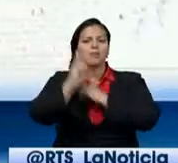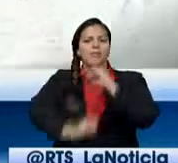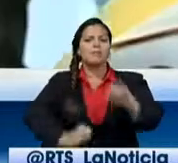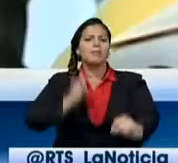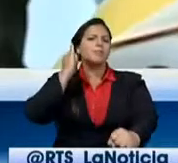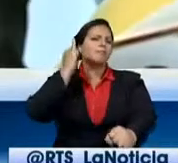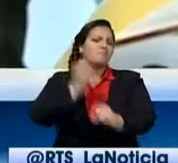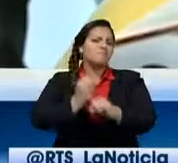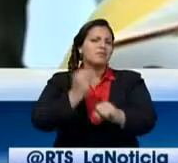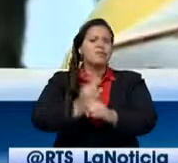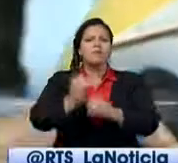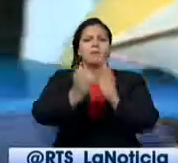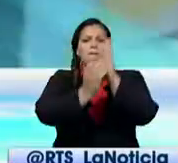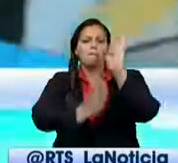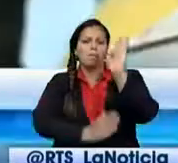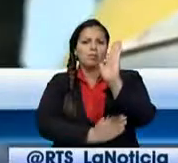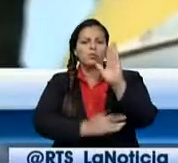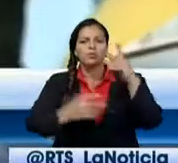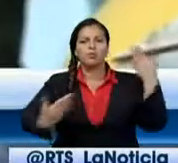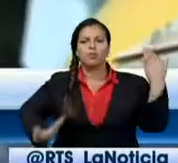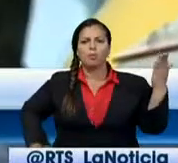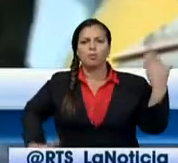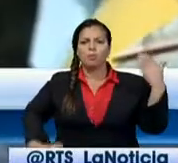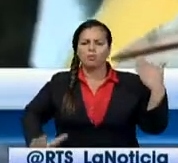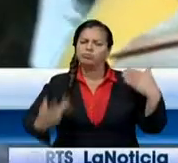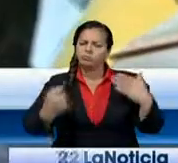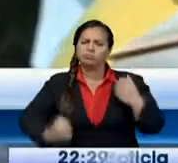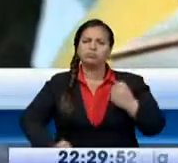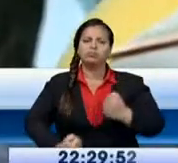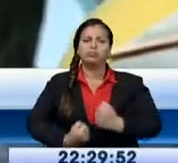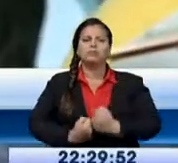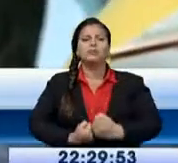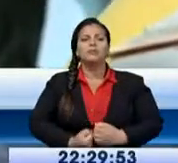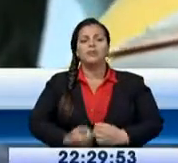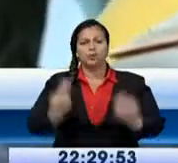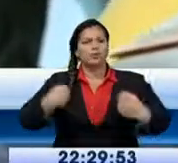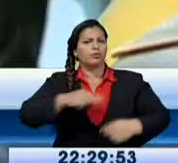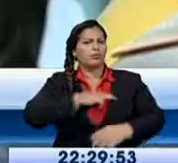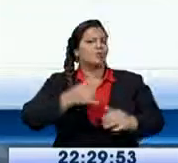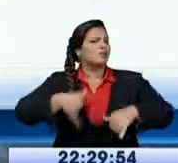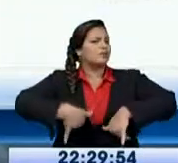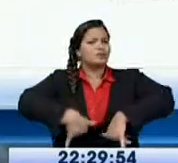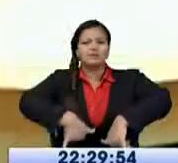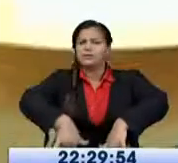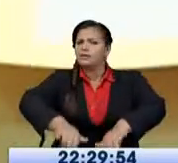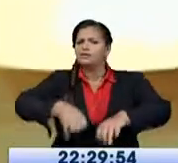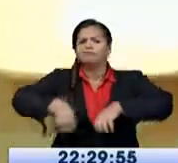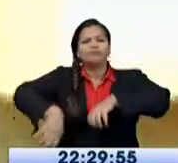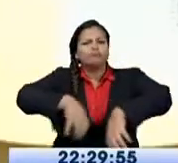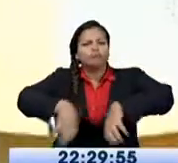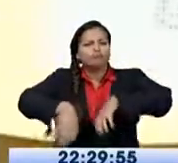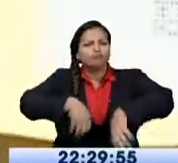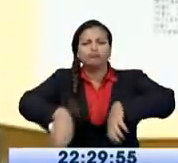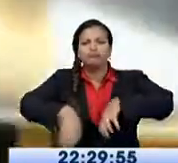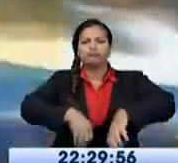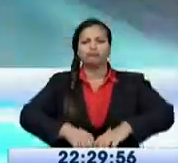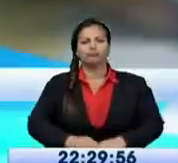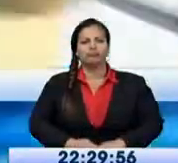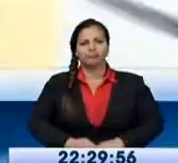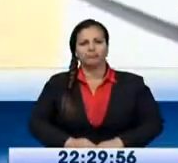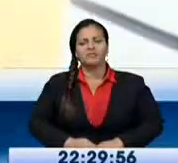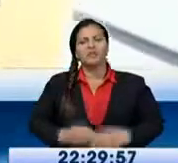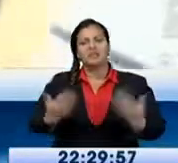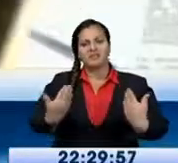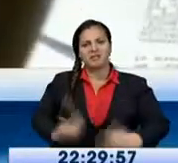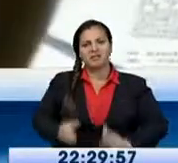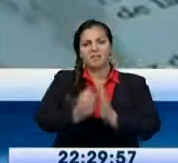político. Nosotros seguimos en nuestro modelo de gobierno, en nuestro modelo de gestión, sin perder el norte y la bruja. El proyecto de ley, una vez aprobado, fue enviado al Ejecutivo